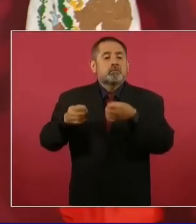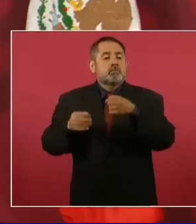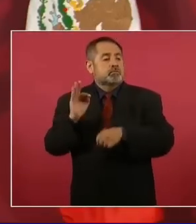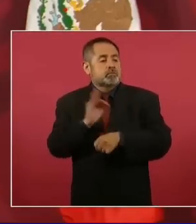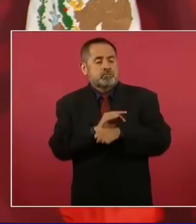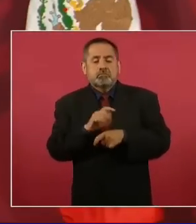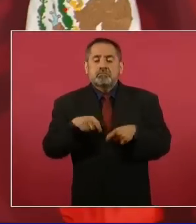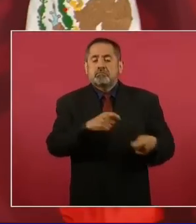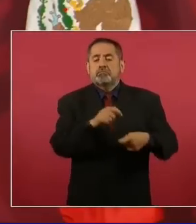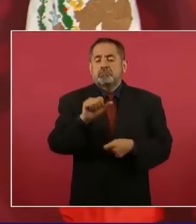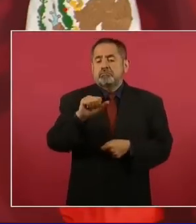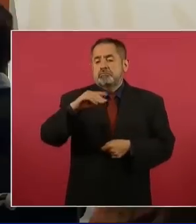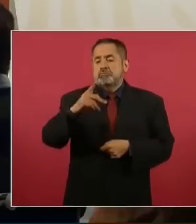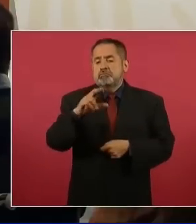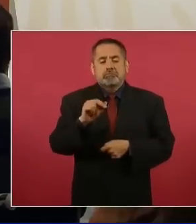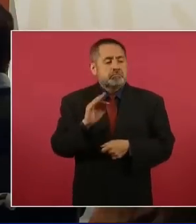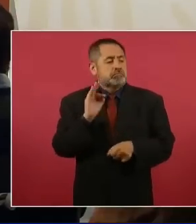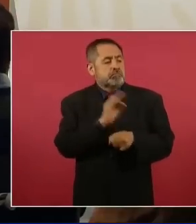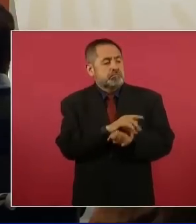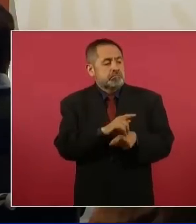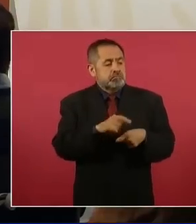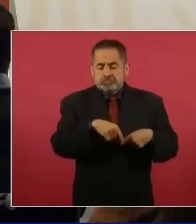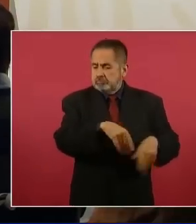Fue, creo que un sábado.